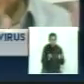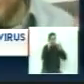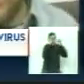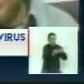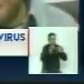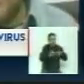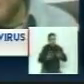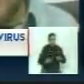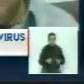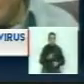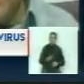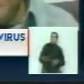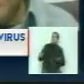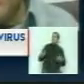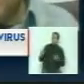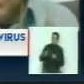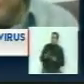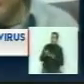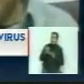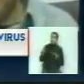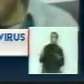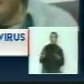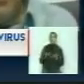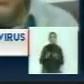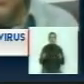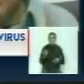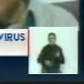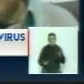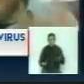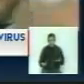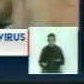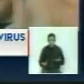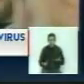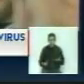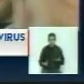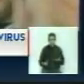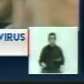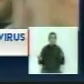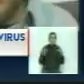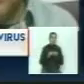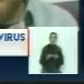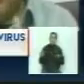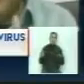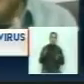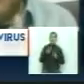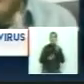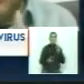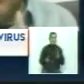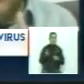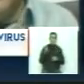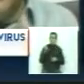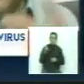se queden en casa guardadas, esa no es la solución. Pues va a pasar 2 o 4 semanas que esa gente, por la